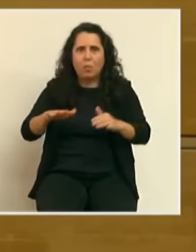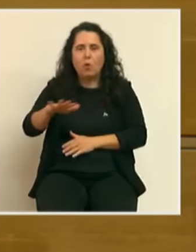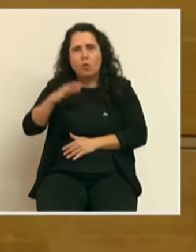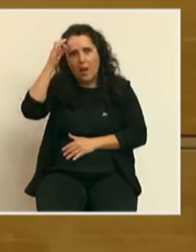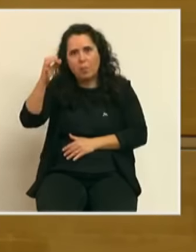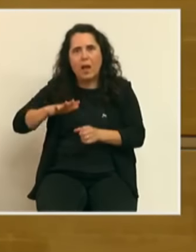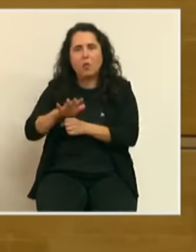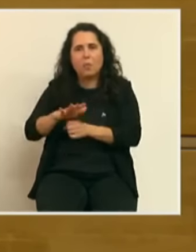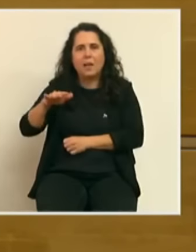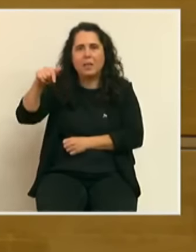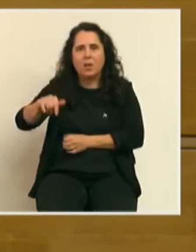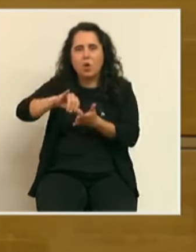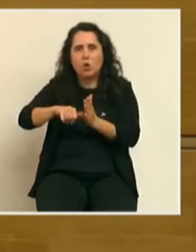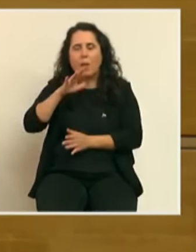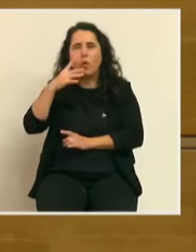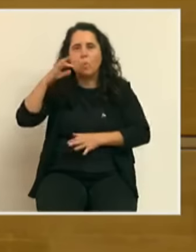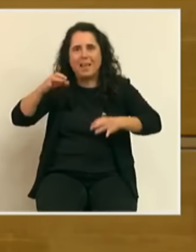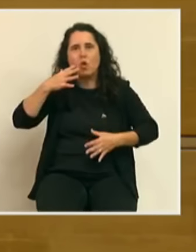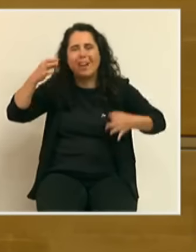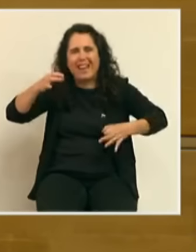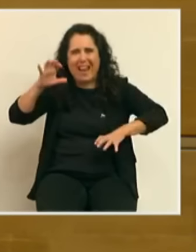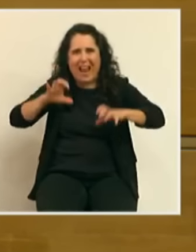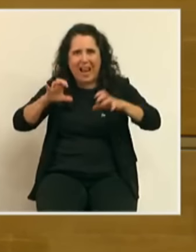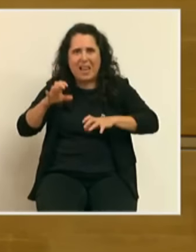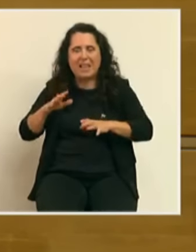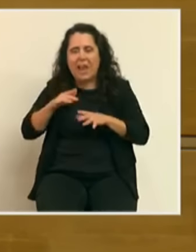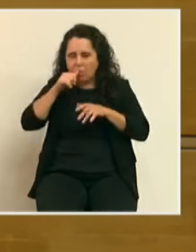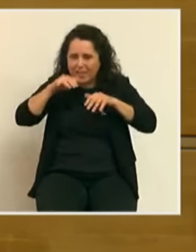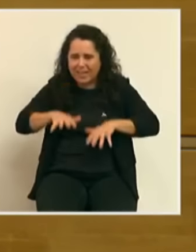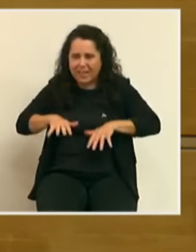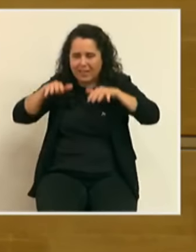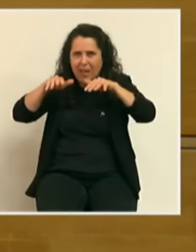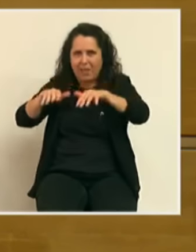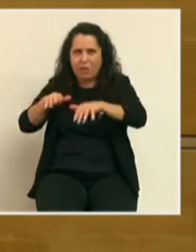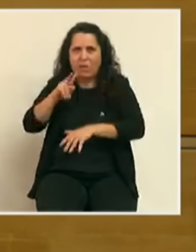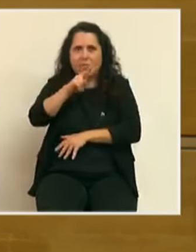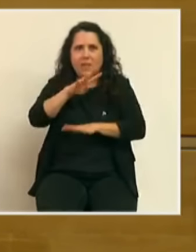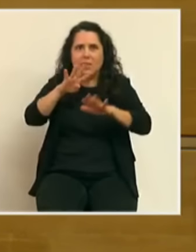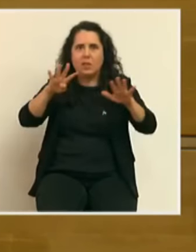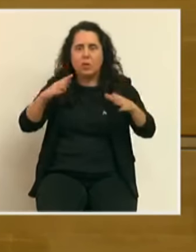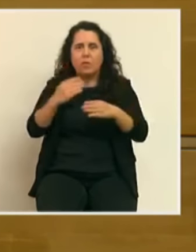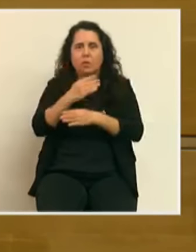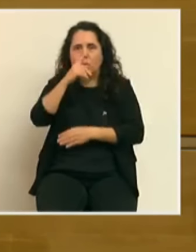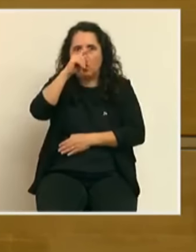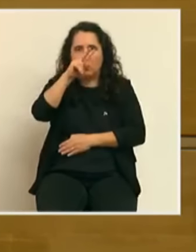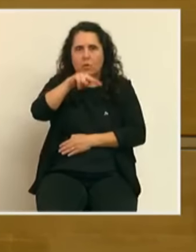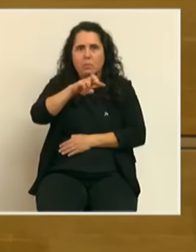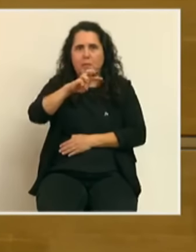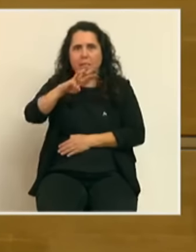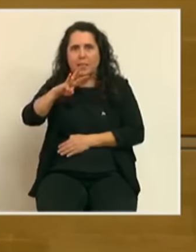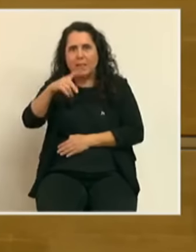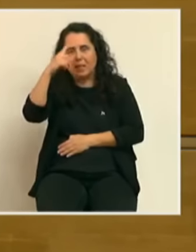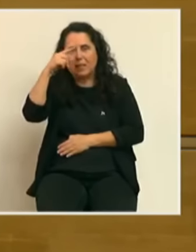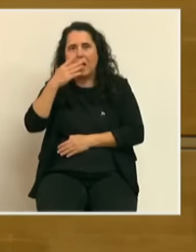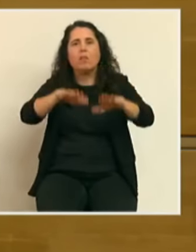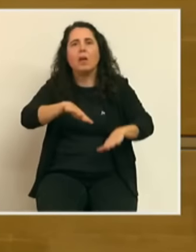por las poblaciones de la comarca de la Horta, ya que existe un peligro real de inundación. 29 de octubre de 2013. ¿Sabe quién va